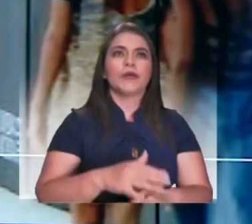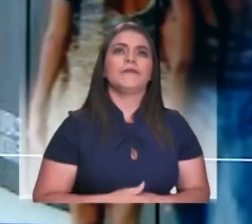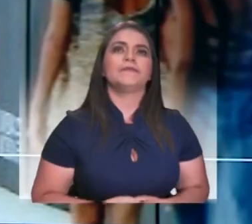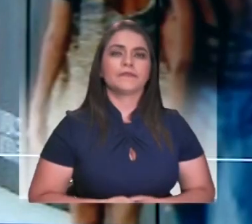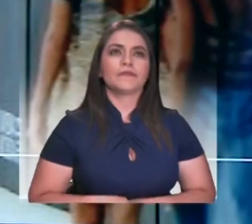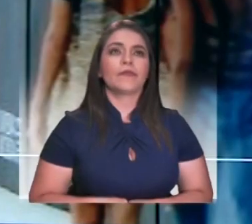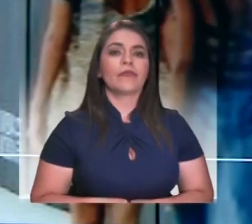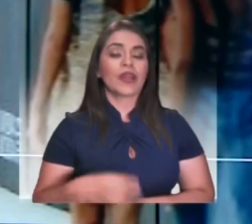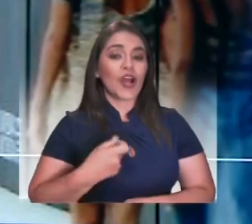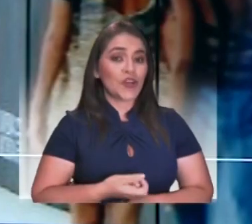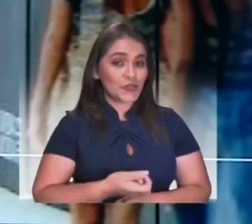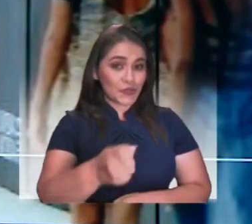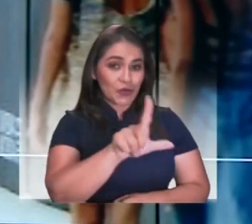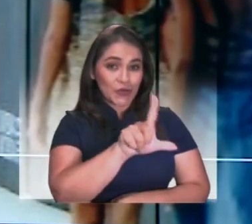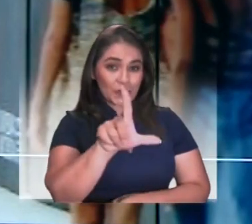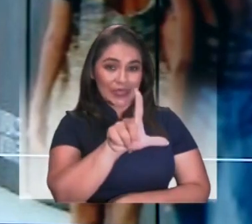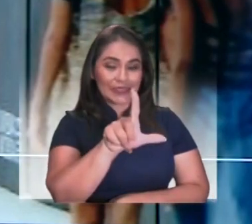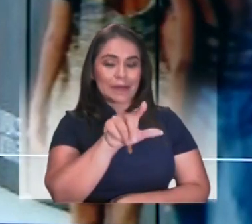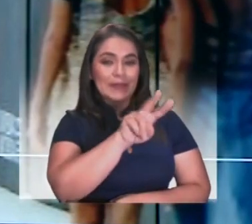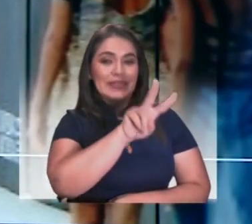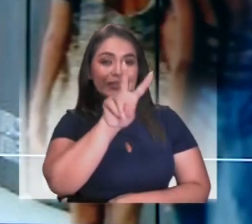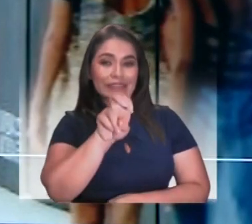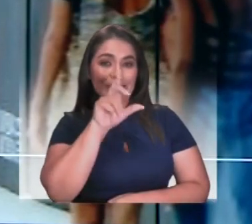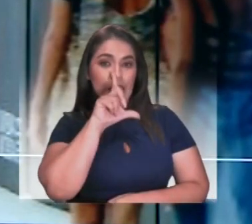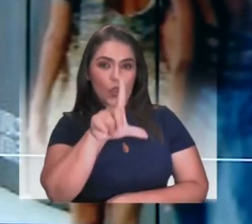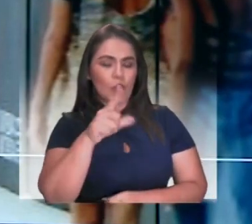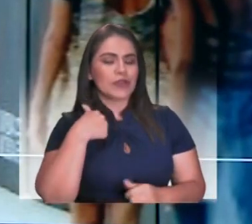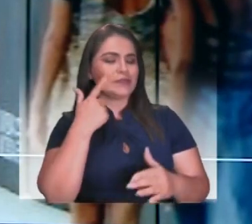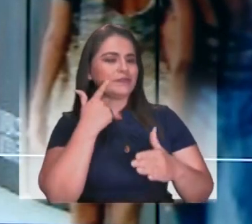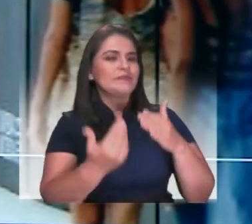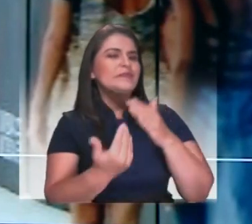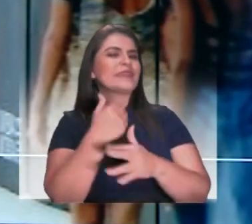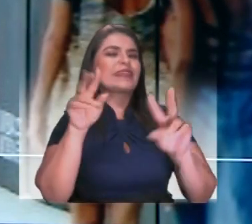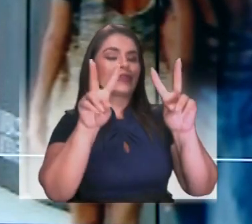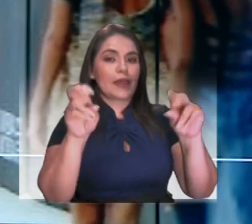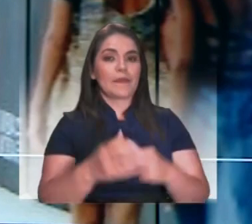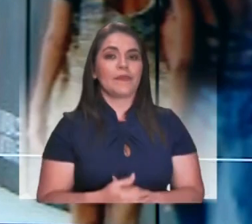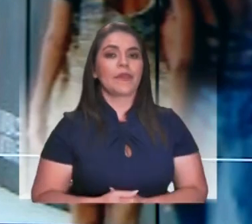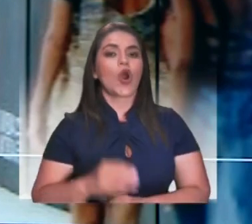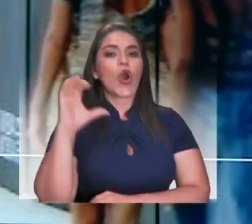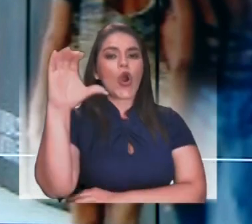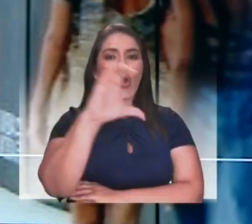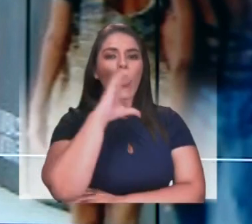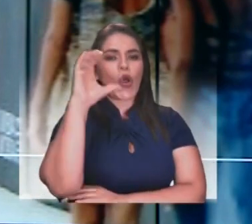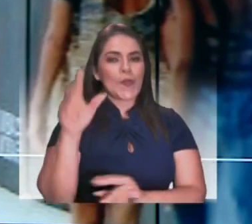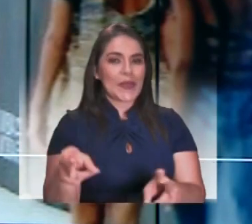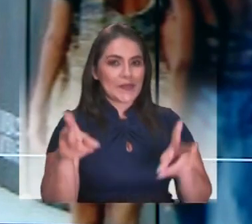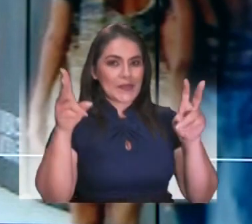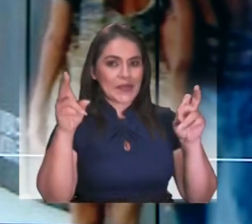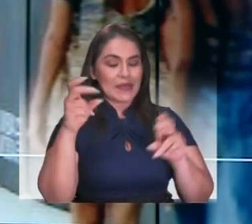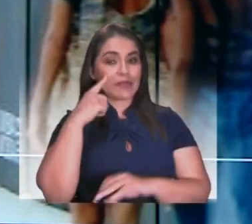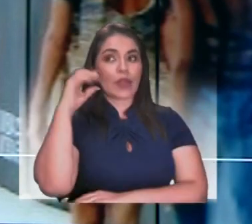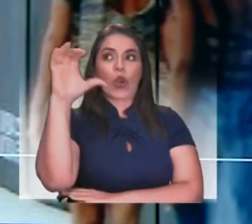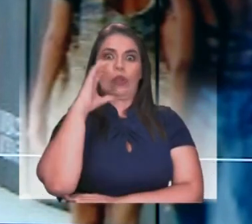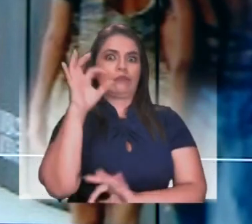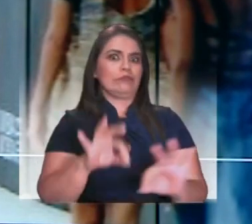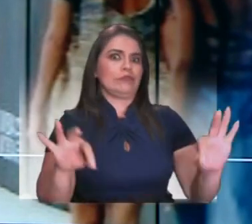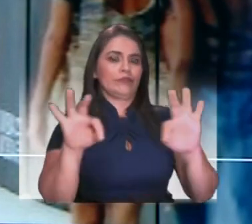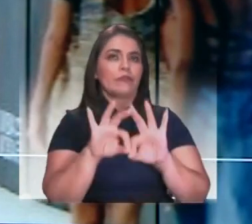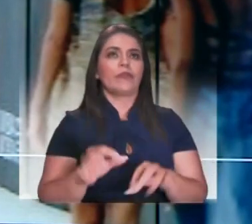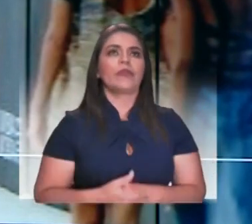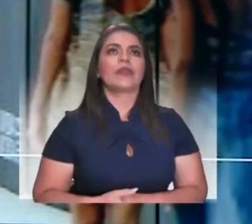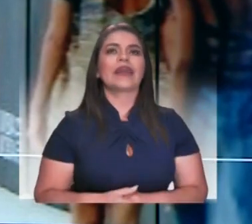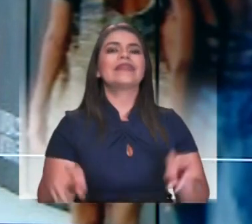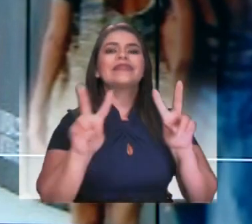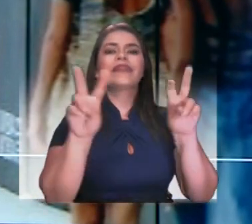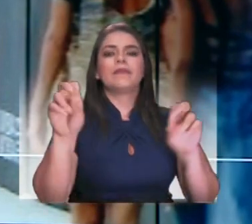este lunes 27 de julio empieza una de las ferias más importantes de antioquia y el país les estoy hablando de colombiamoda un evento que será